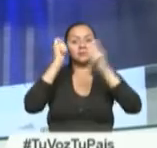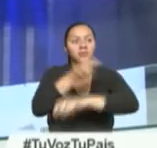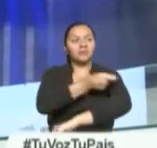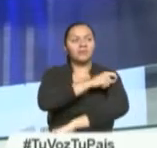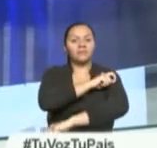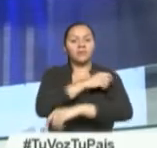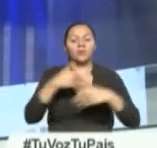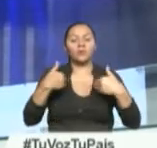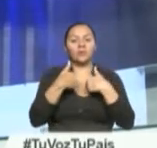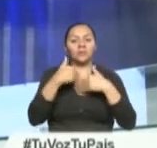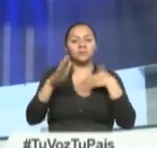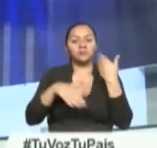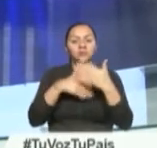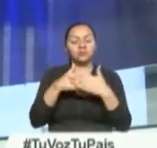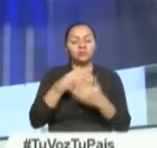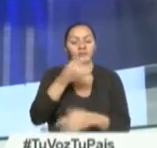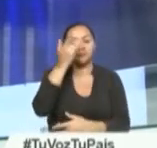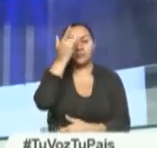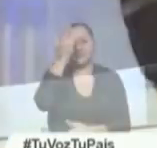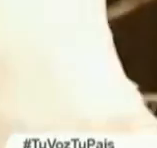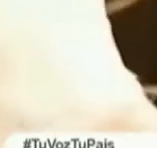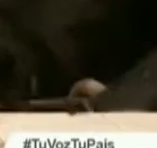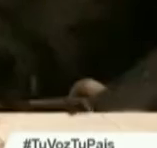vacunación contra la fiebre aftosa.